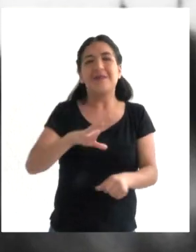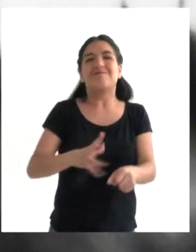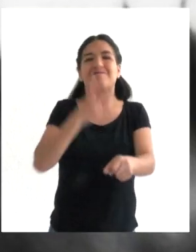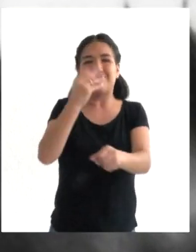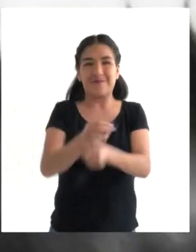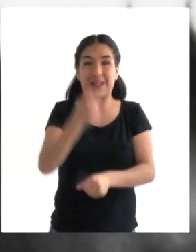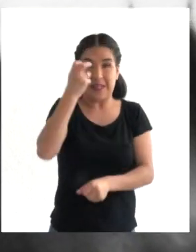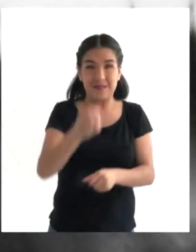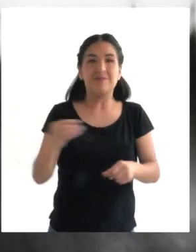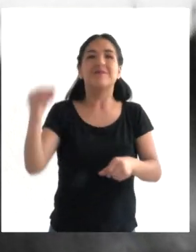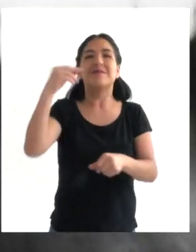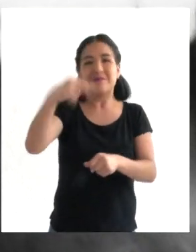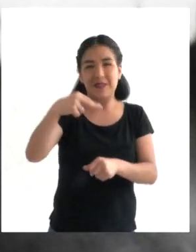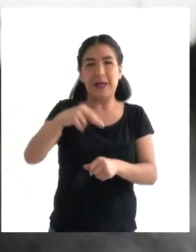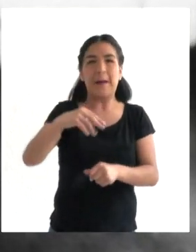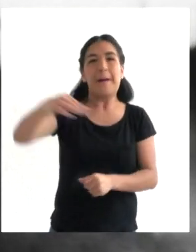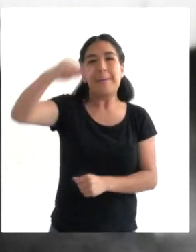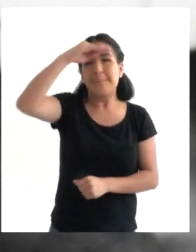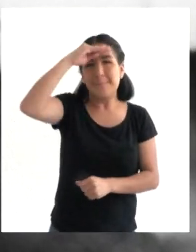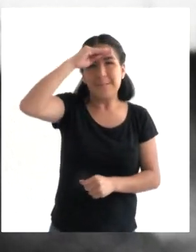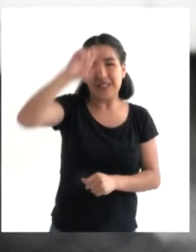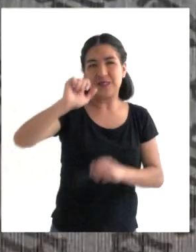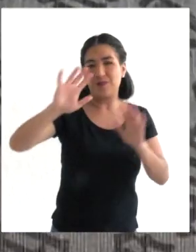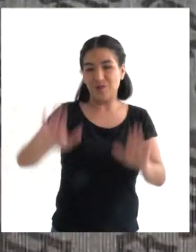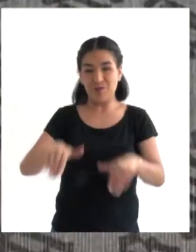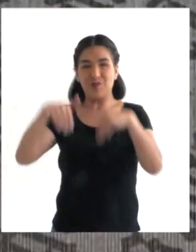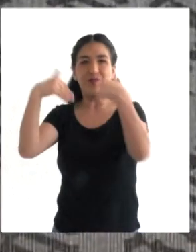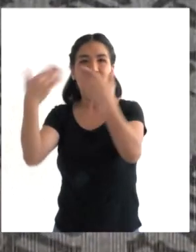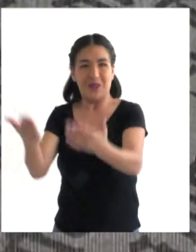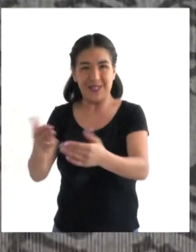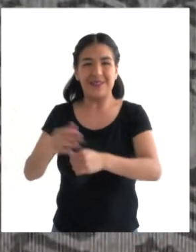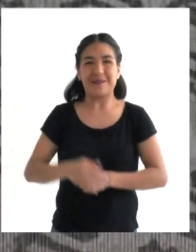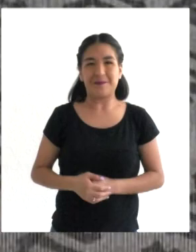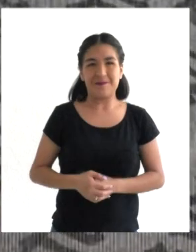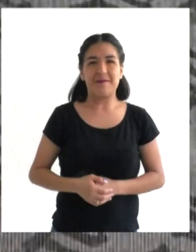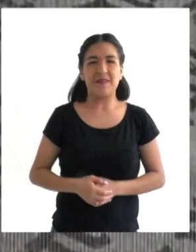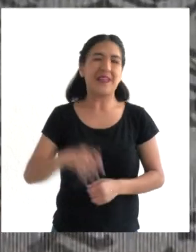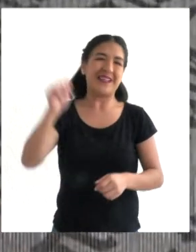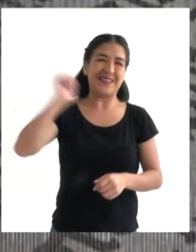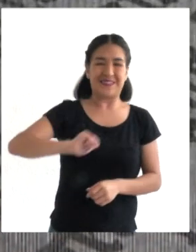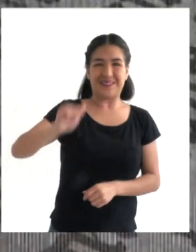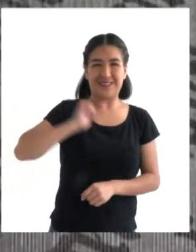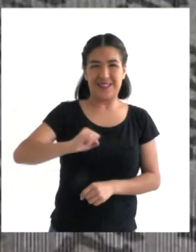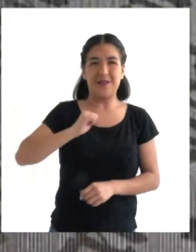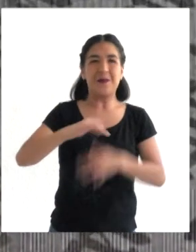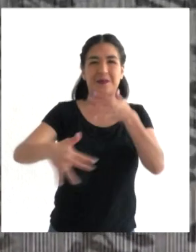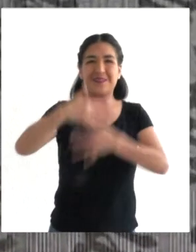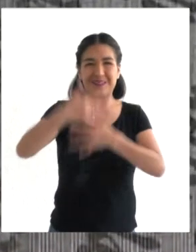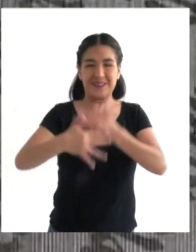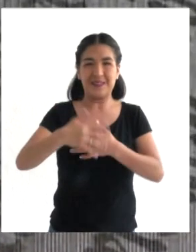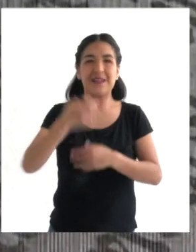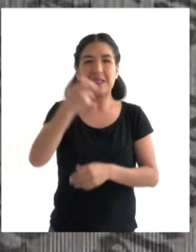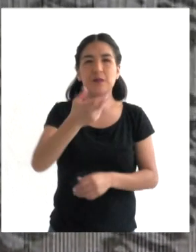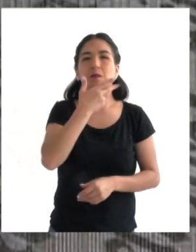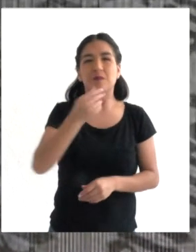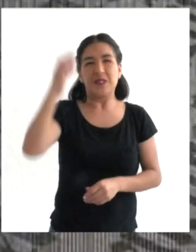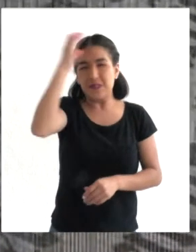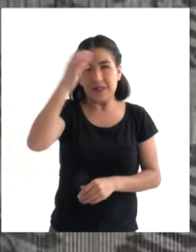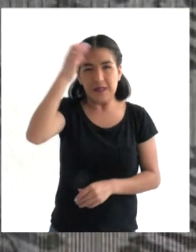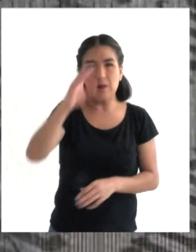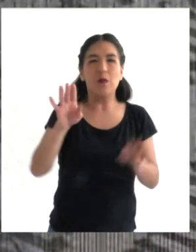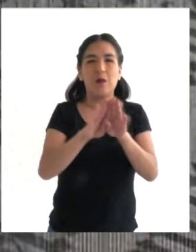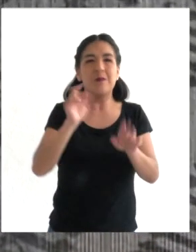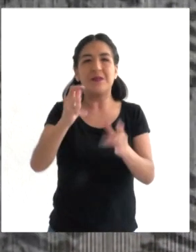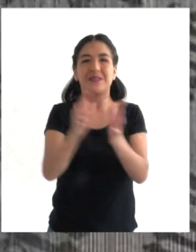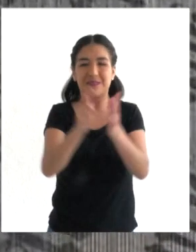A esto se le suele llamar pensar fuera de la caja. A mediados del siglo XV, Johannes Gutenberg, al reflexionar sobre la edición